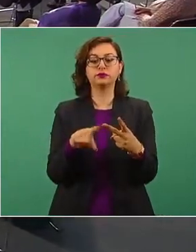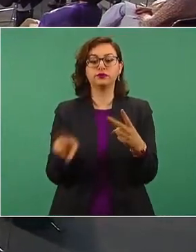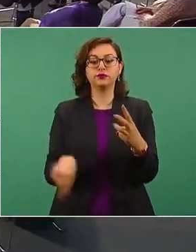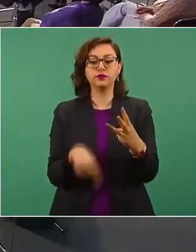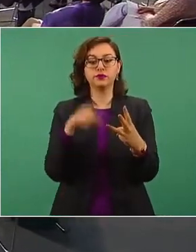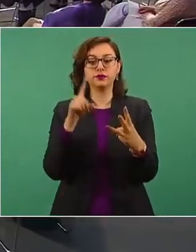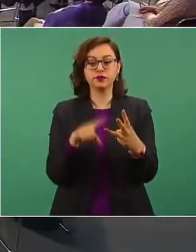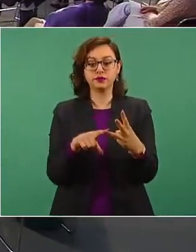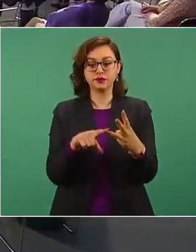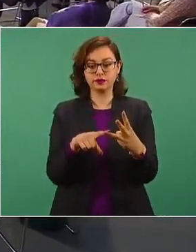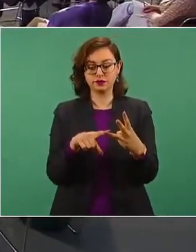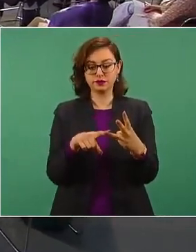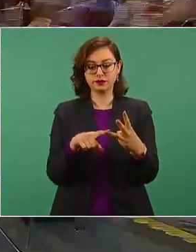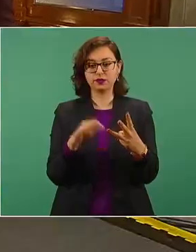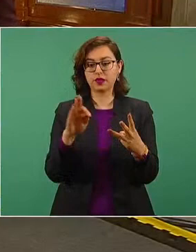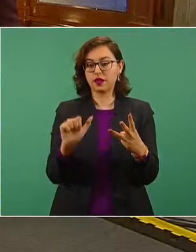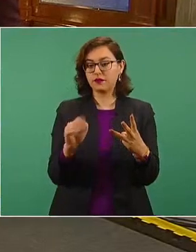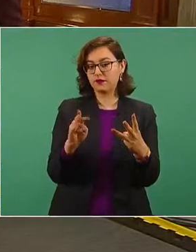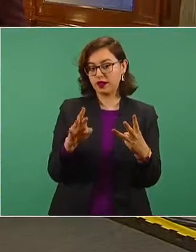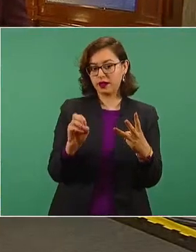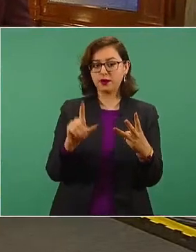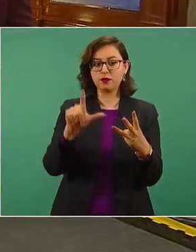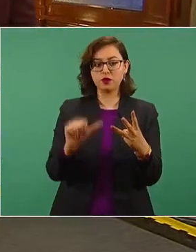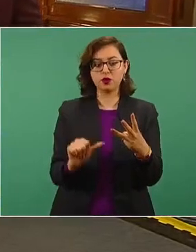y Fabiola Alanís,